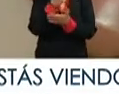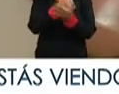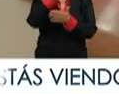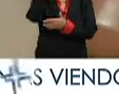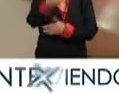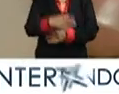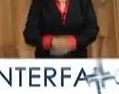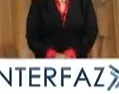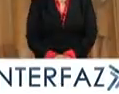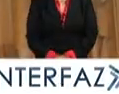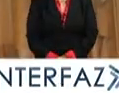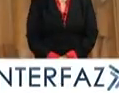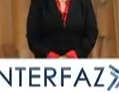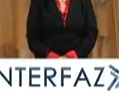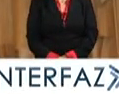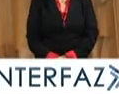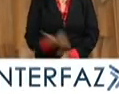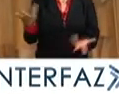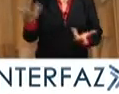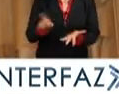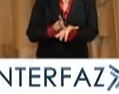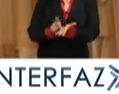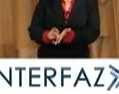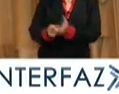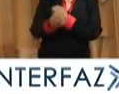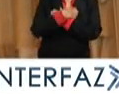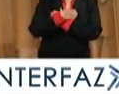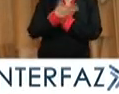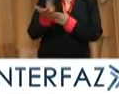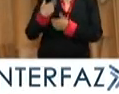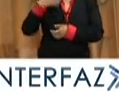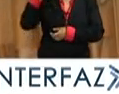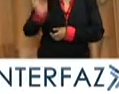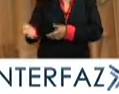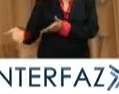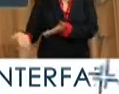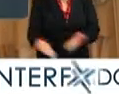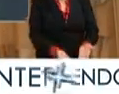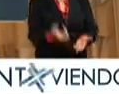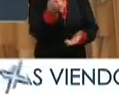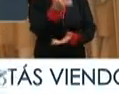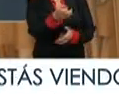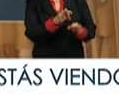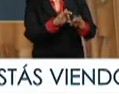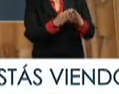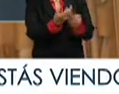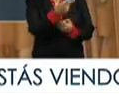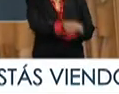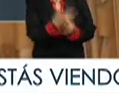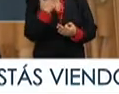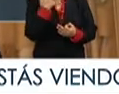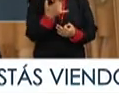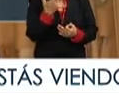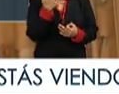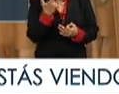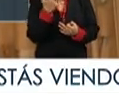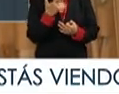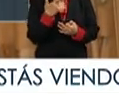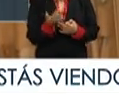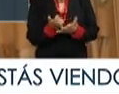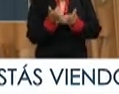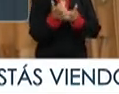Ciudad de México. El hacer efectivo el derecho a la educación y con este tipo de pequeños esfuerzos, quiero decirte